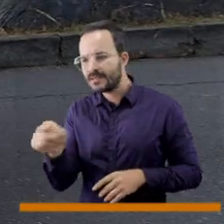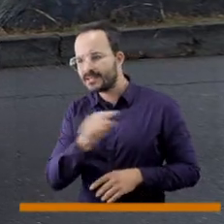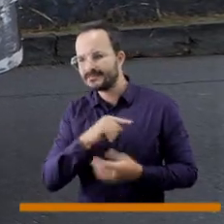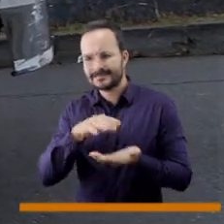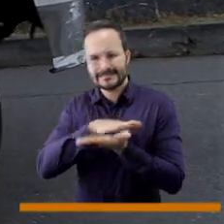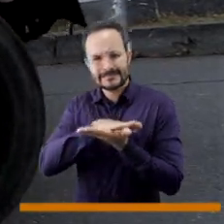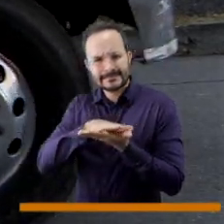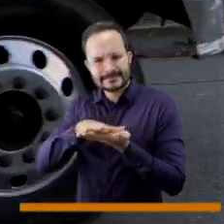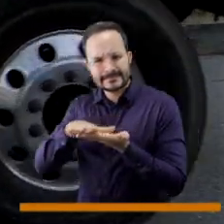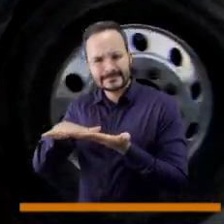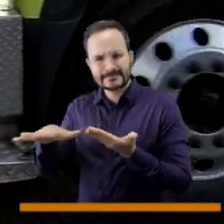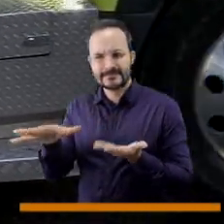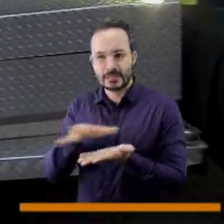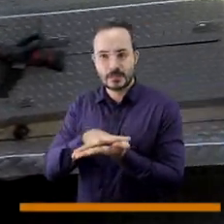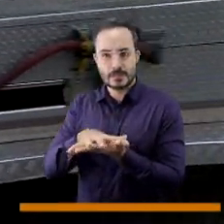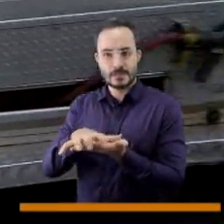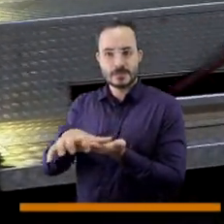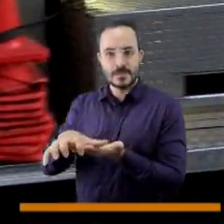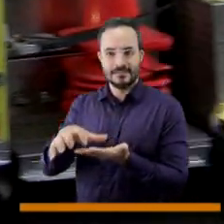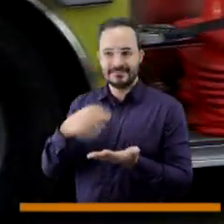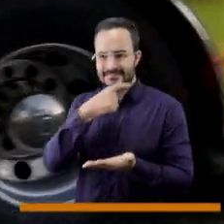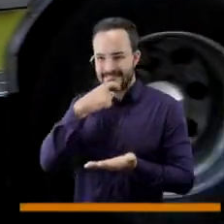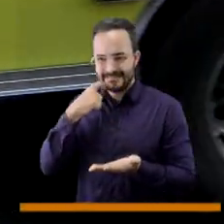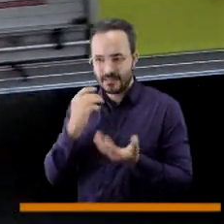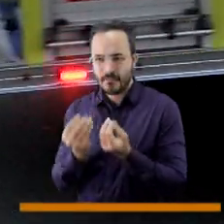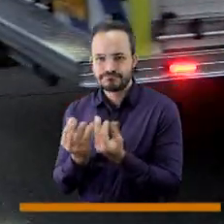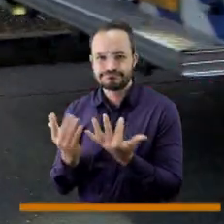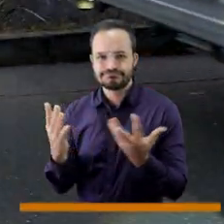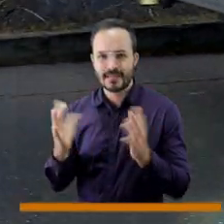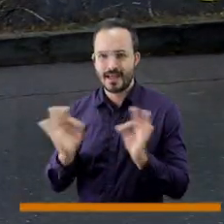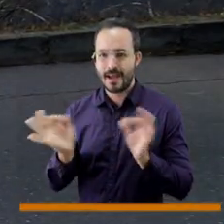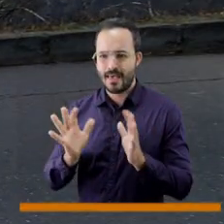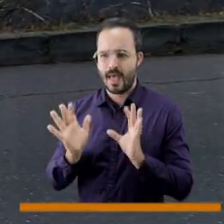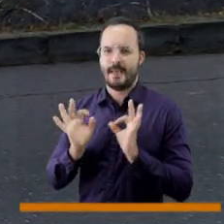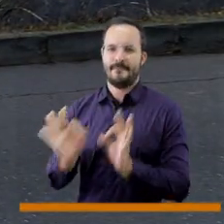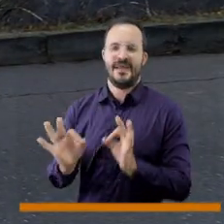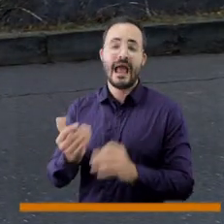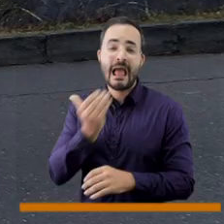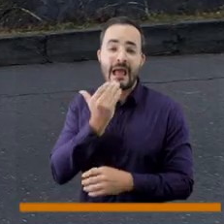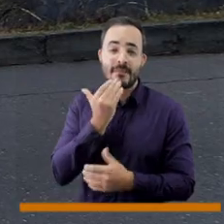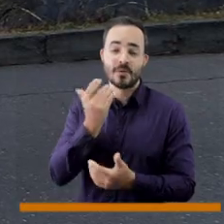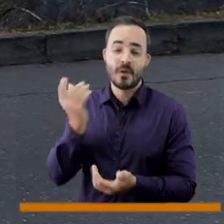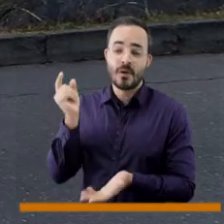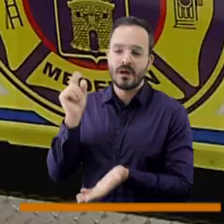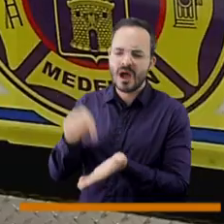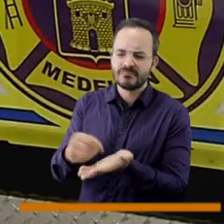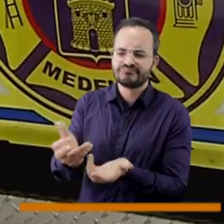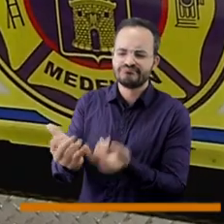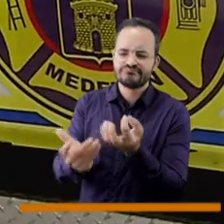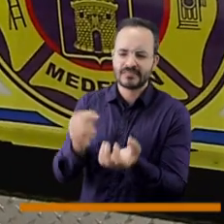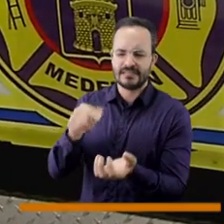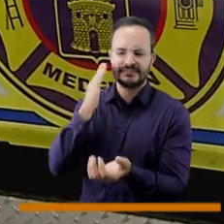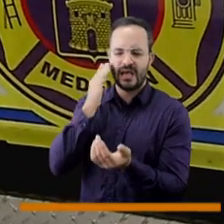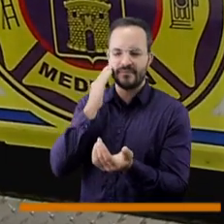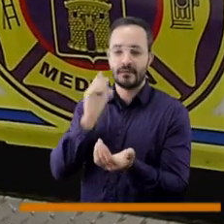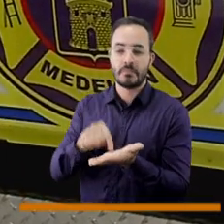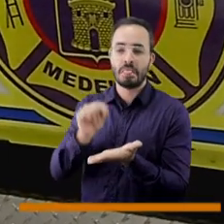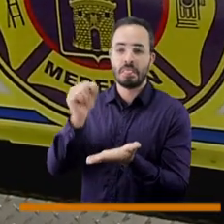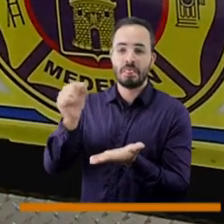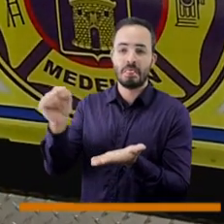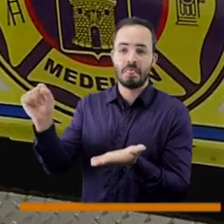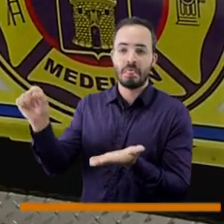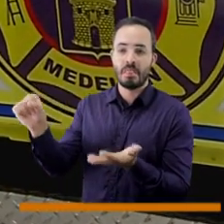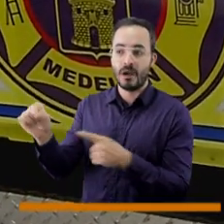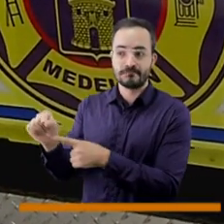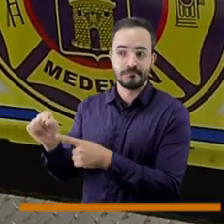terrenos anteriores, dejarlos a suelo mineral para que si soplan los fuertes vientos o si las llamas se nos salían de control,